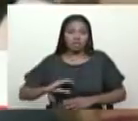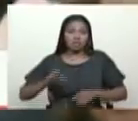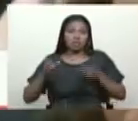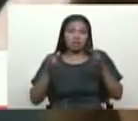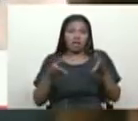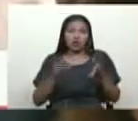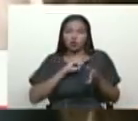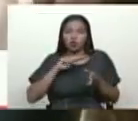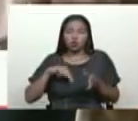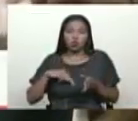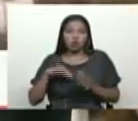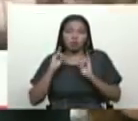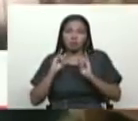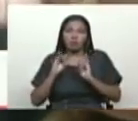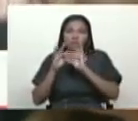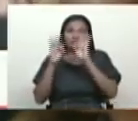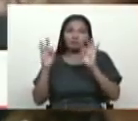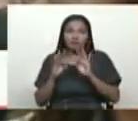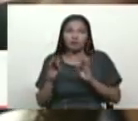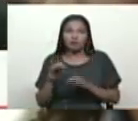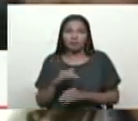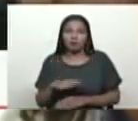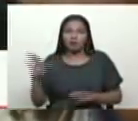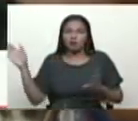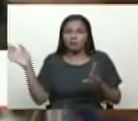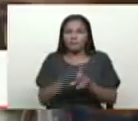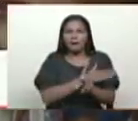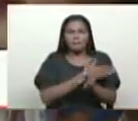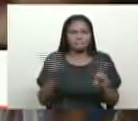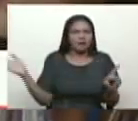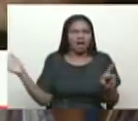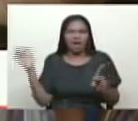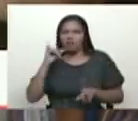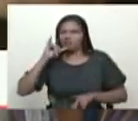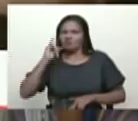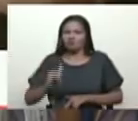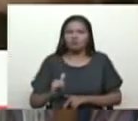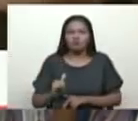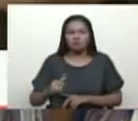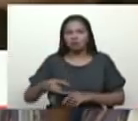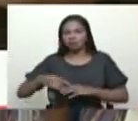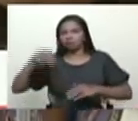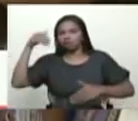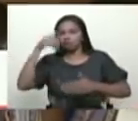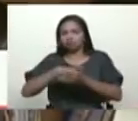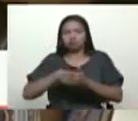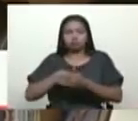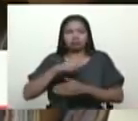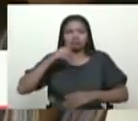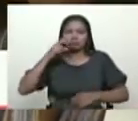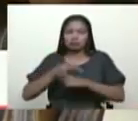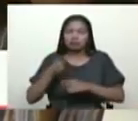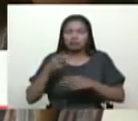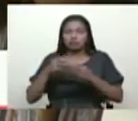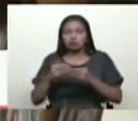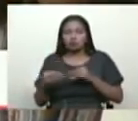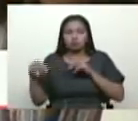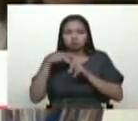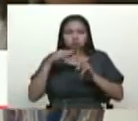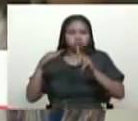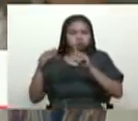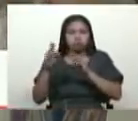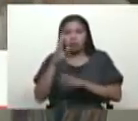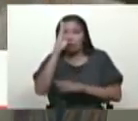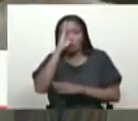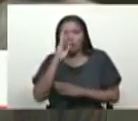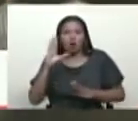nosotros. Nos agreden, nos amenazan, que nos van a invadir, nos persiguen las cuentas